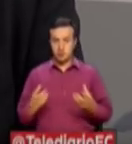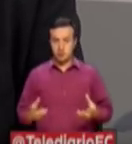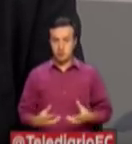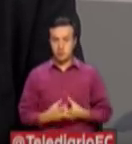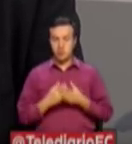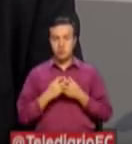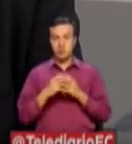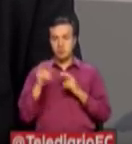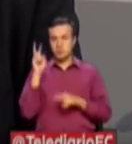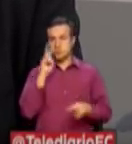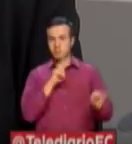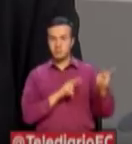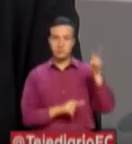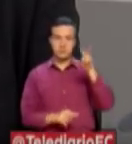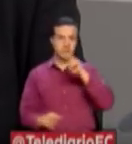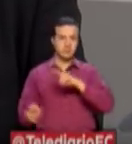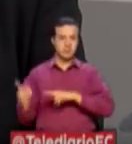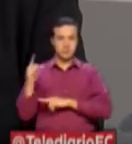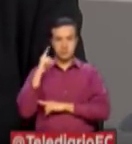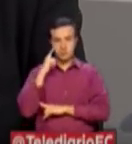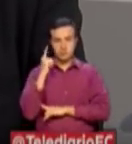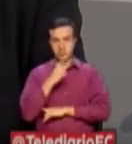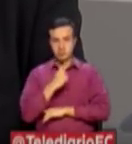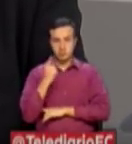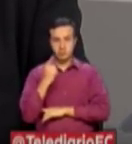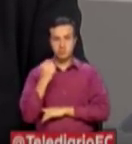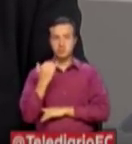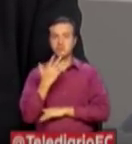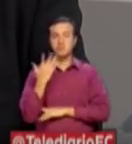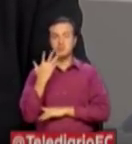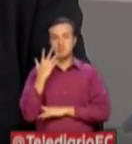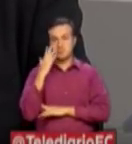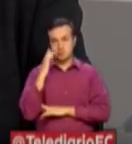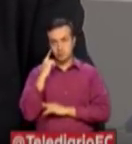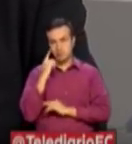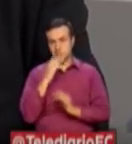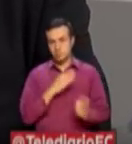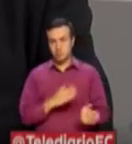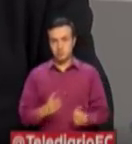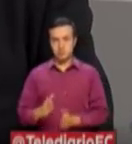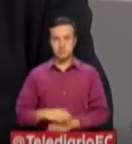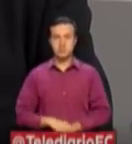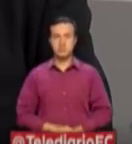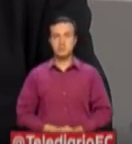analizan la posición que adoptarán en el momento de las definiciones